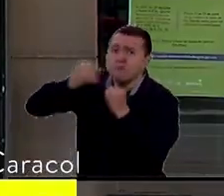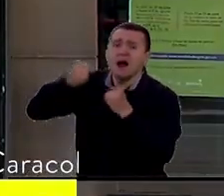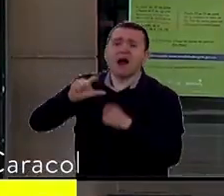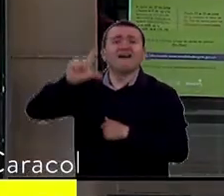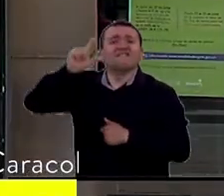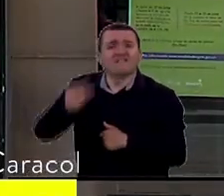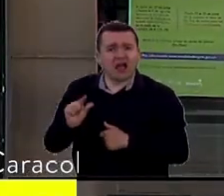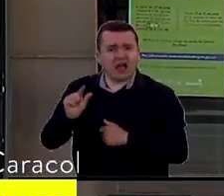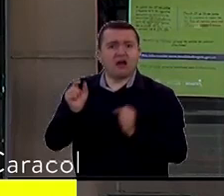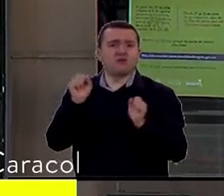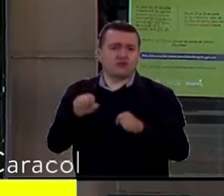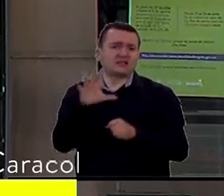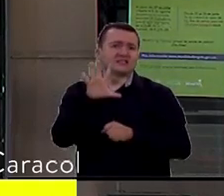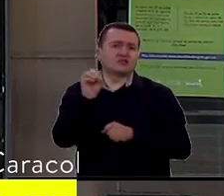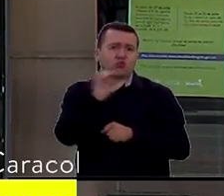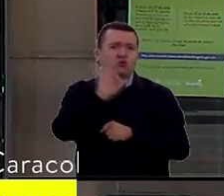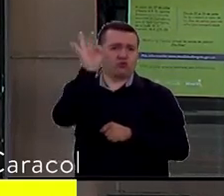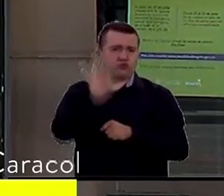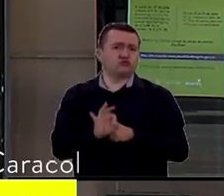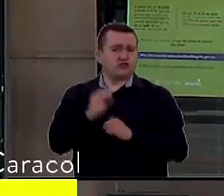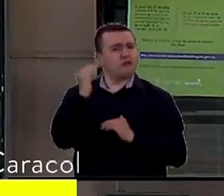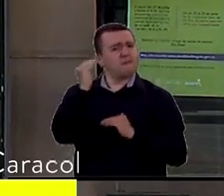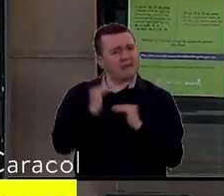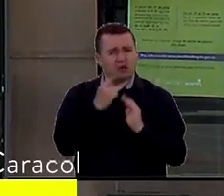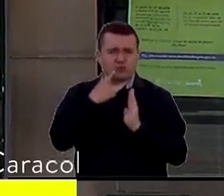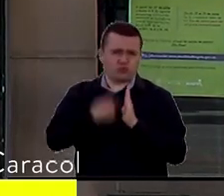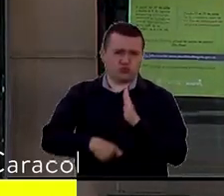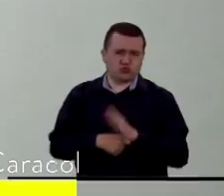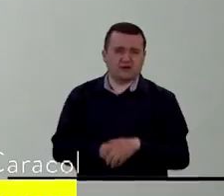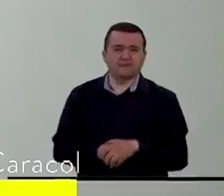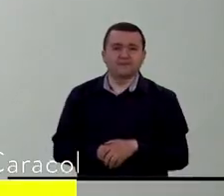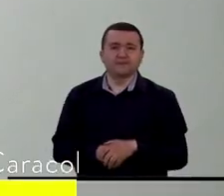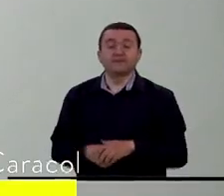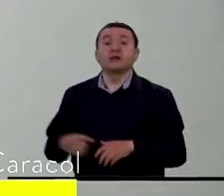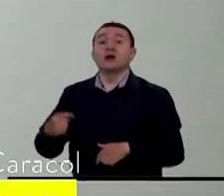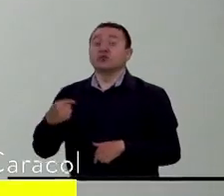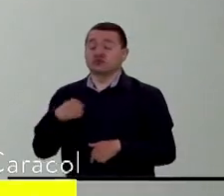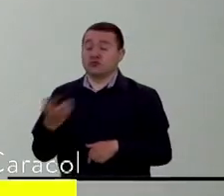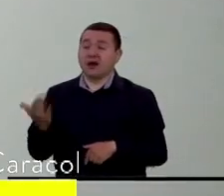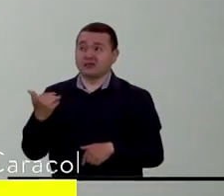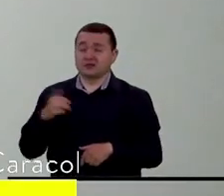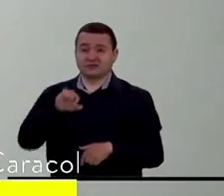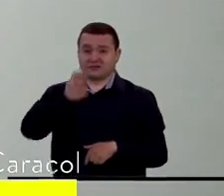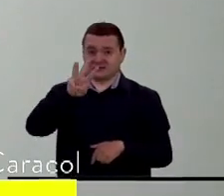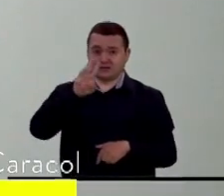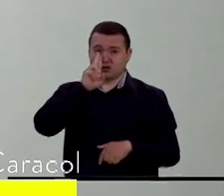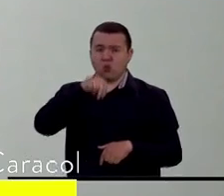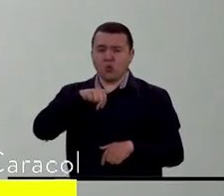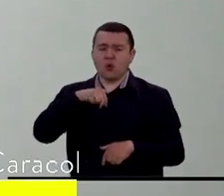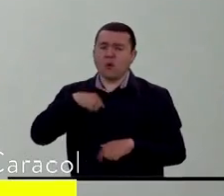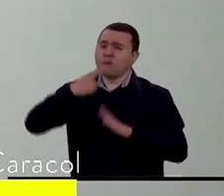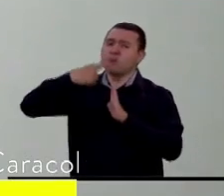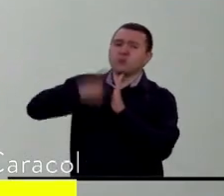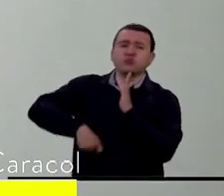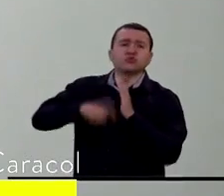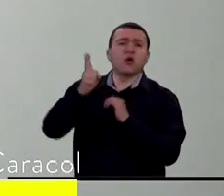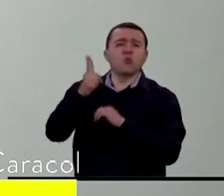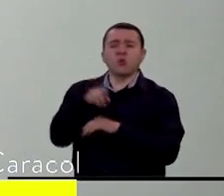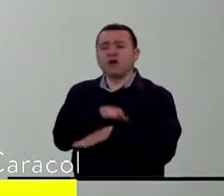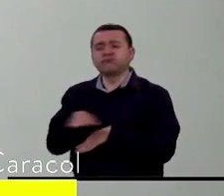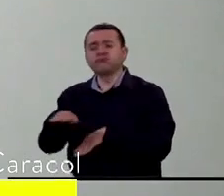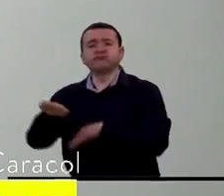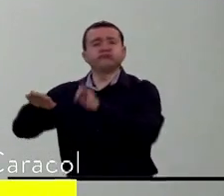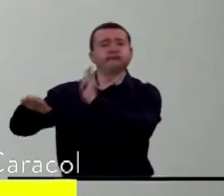por ciento de descuento en sus multas el pasado 3 de junio firmó sentada formal parqueo estando en la 44